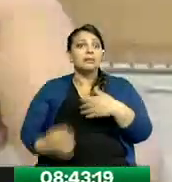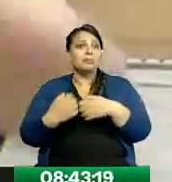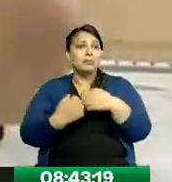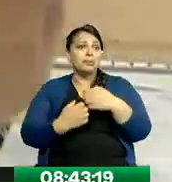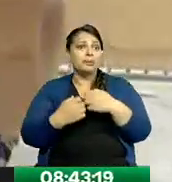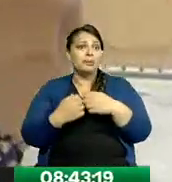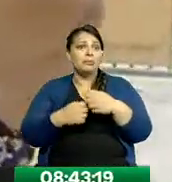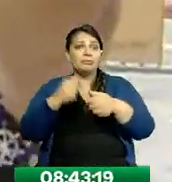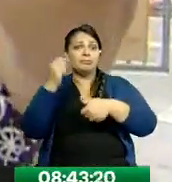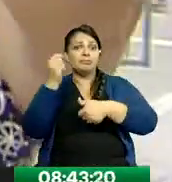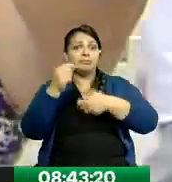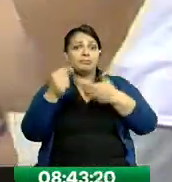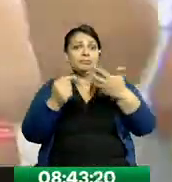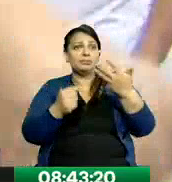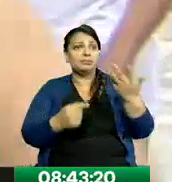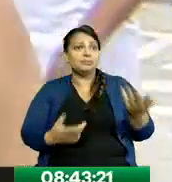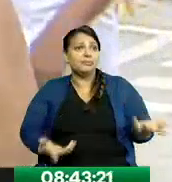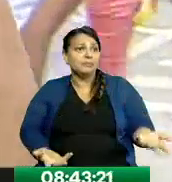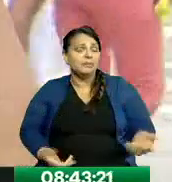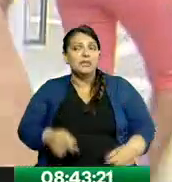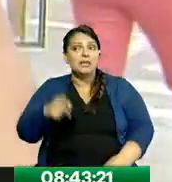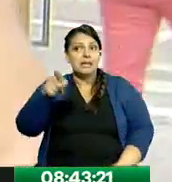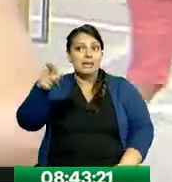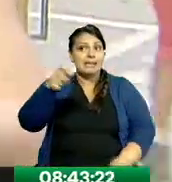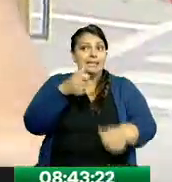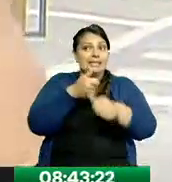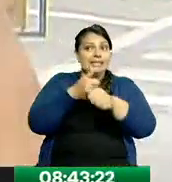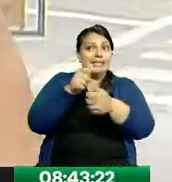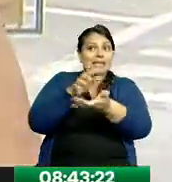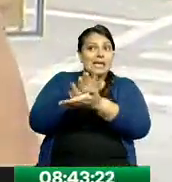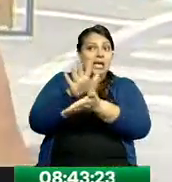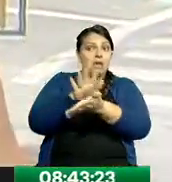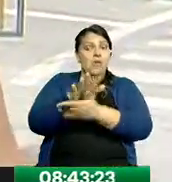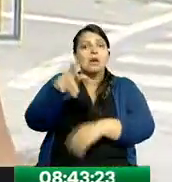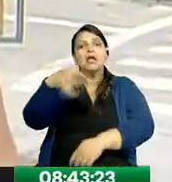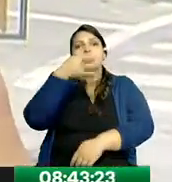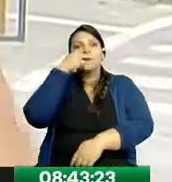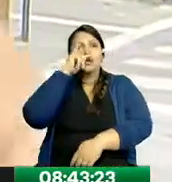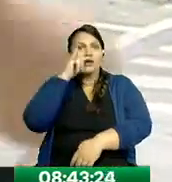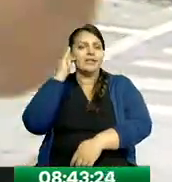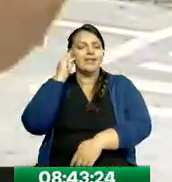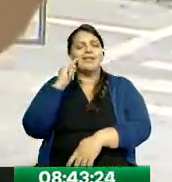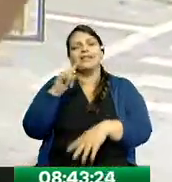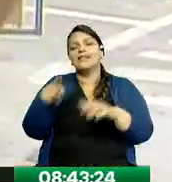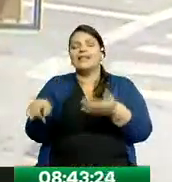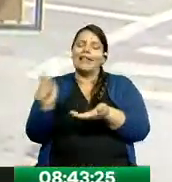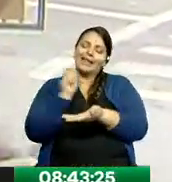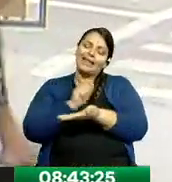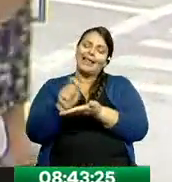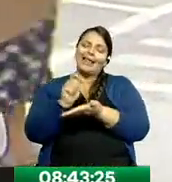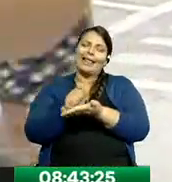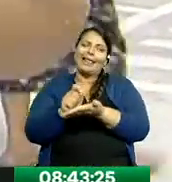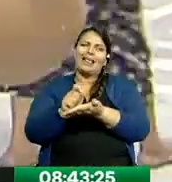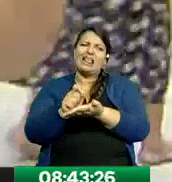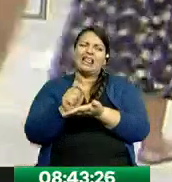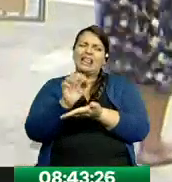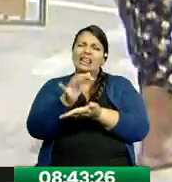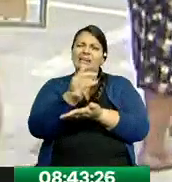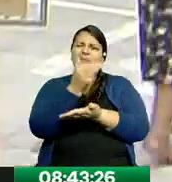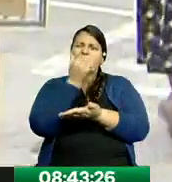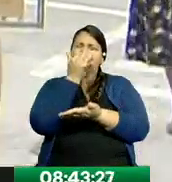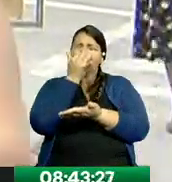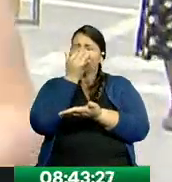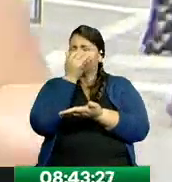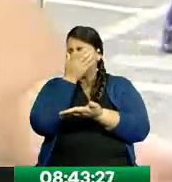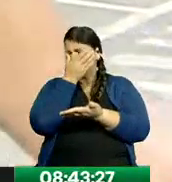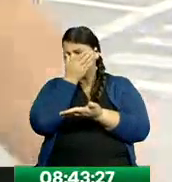hay. Incluso aquí hay una escuelita, los niños están allí, imagínense con todas estas pestilencias. Las otras cajas de allá igual, hacen, vienen